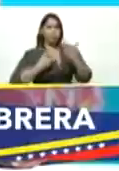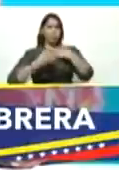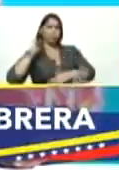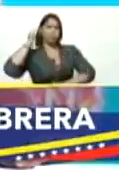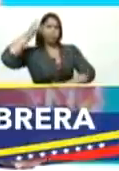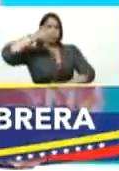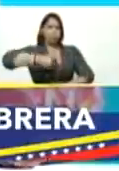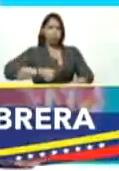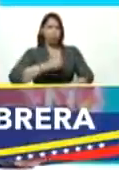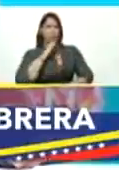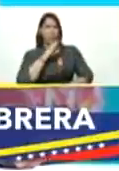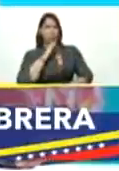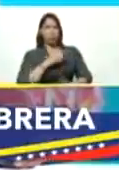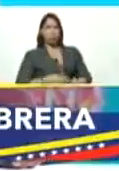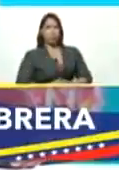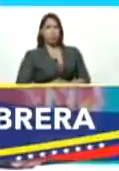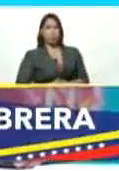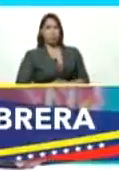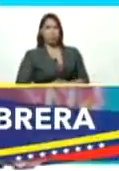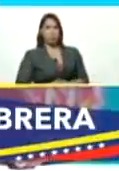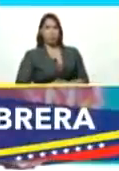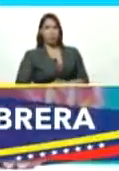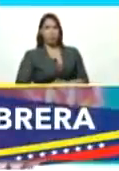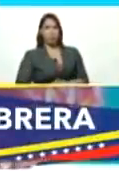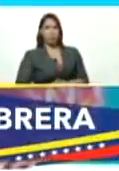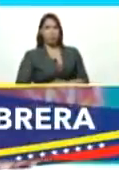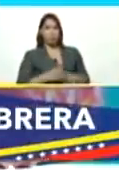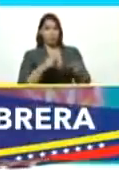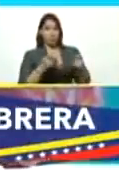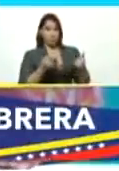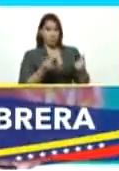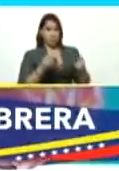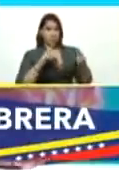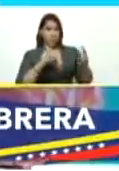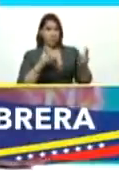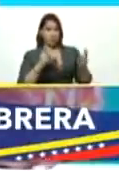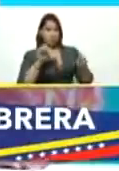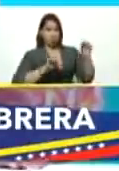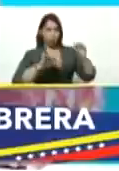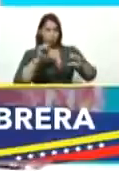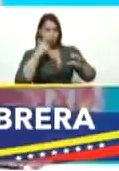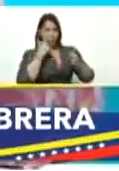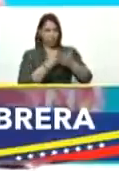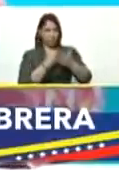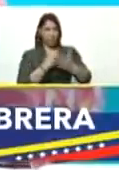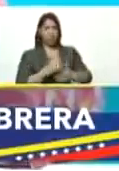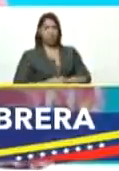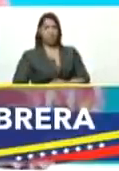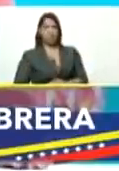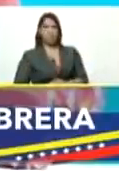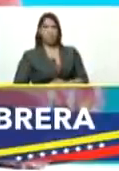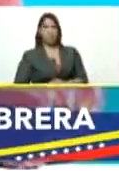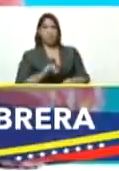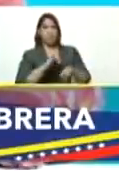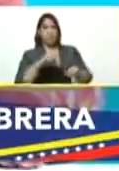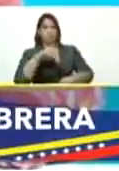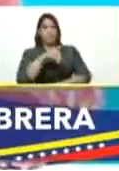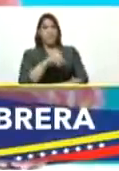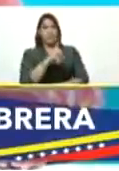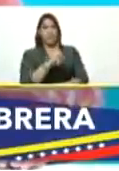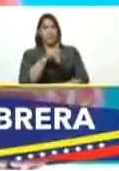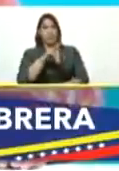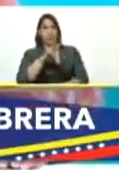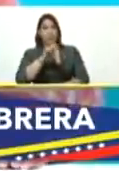fondos como a título de ensayo de experimento ya empresa ya hay